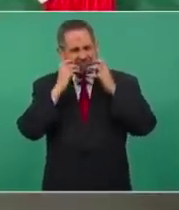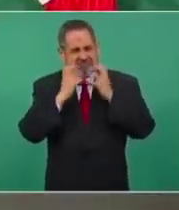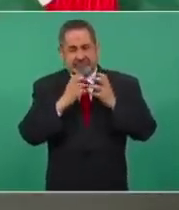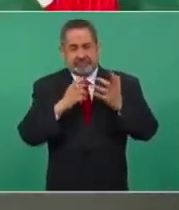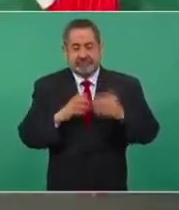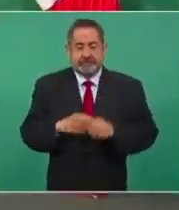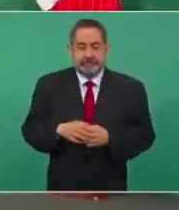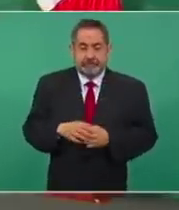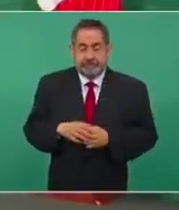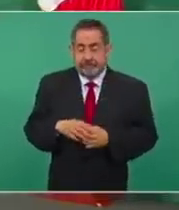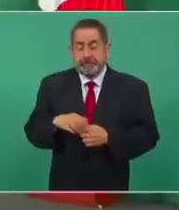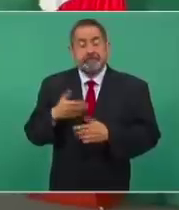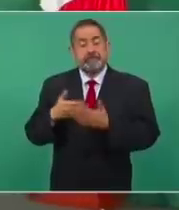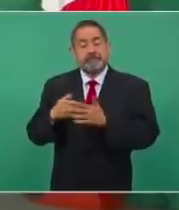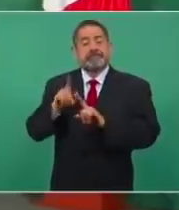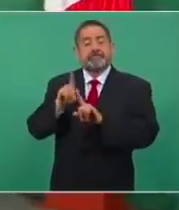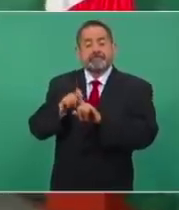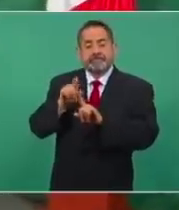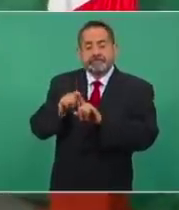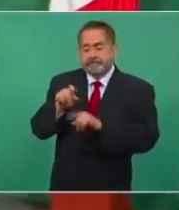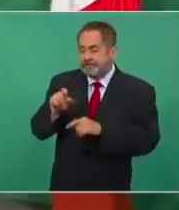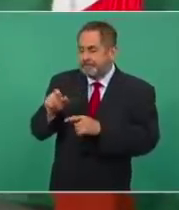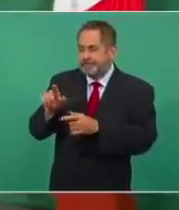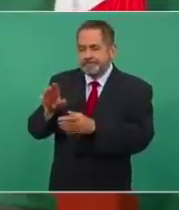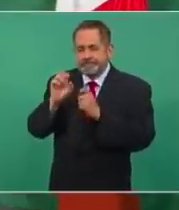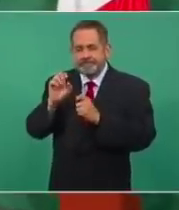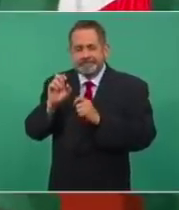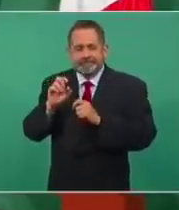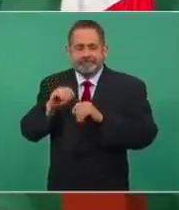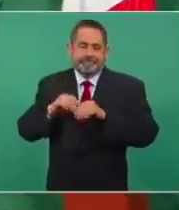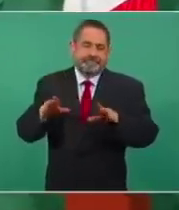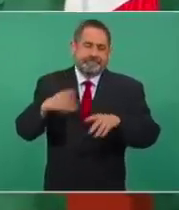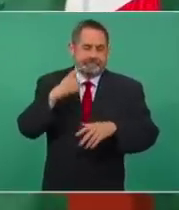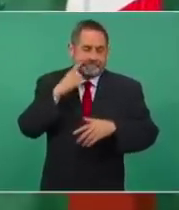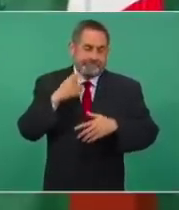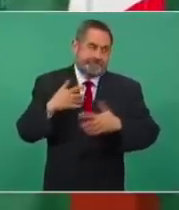muñequito, a ver si lo consigues por ahí,